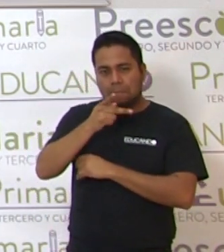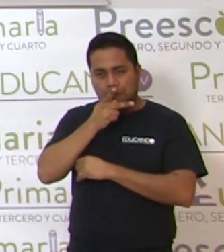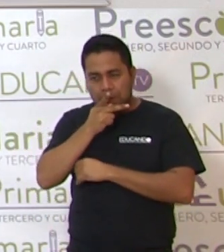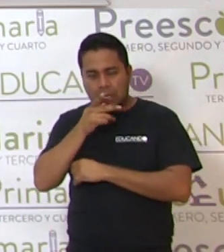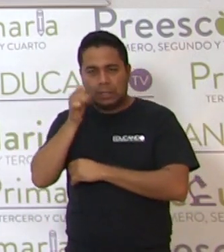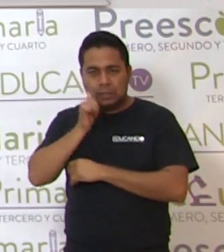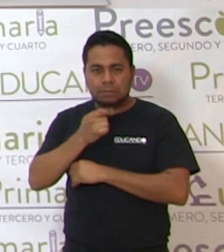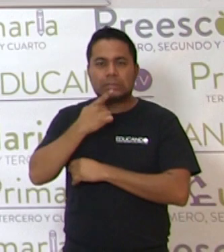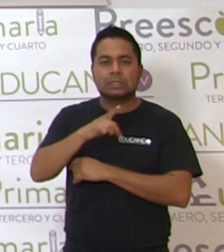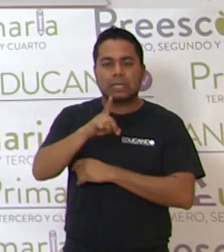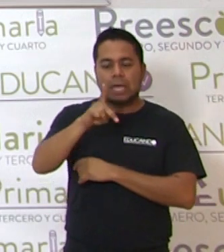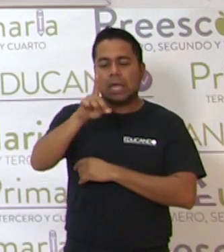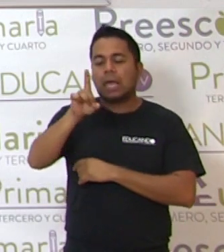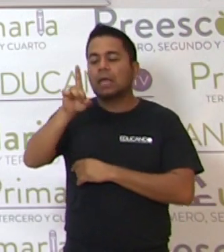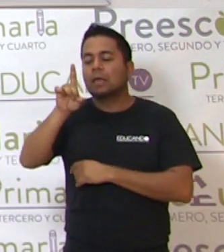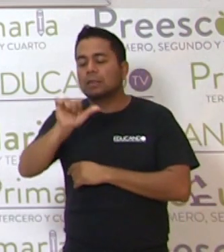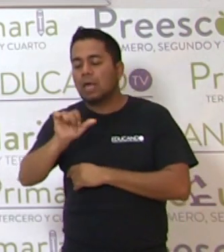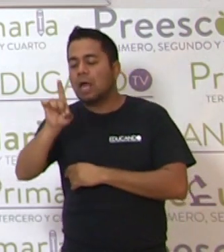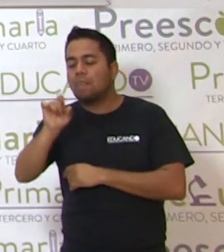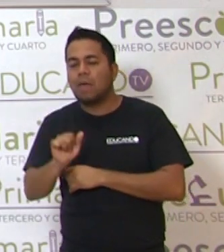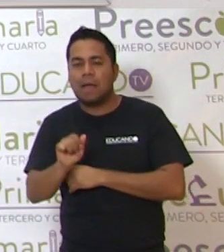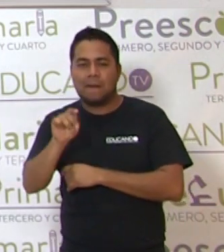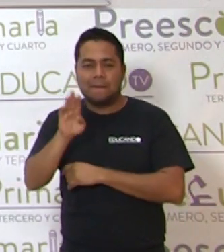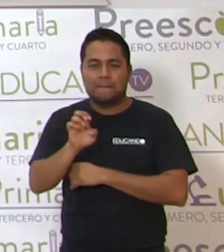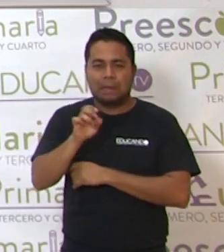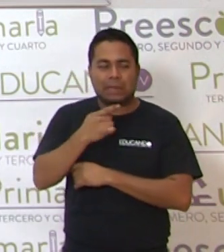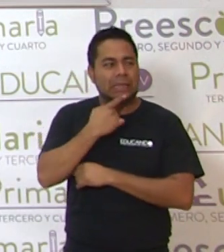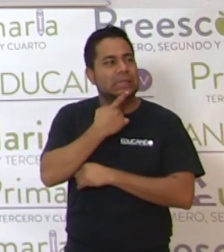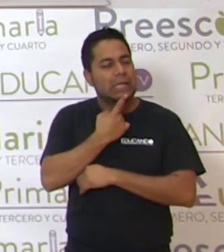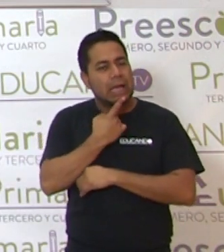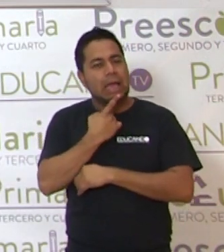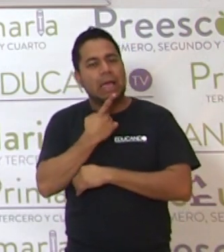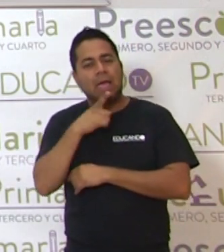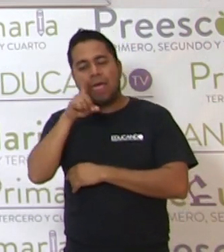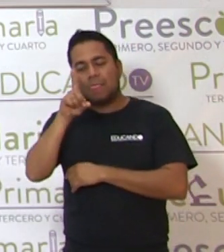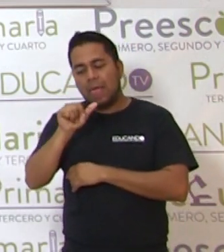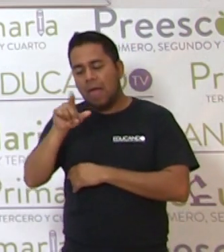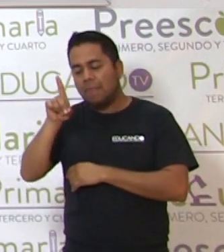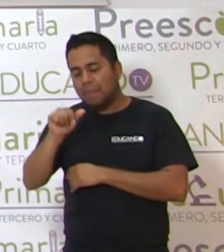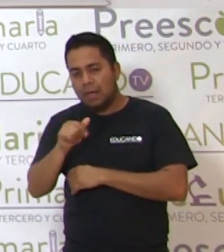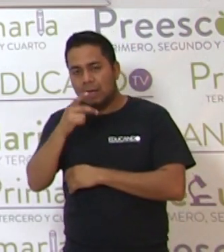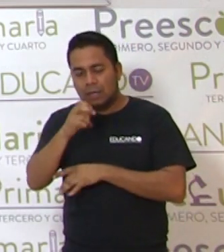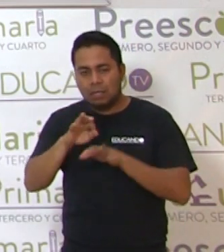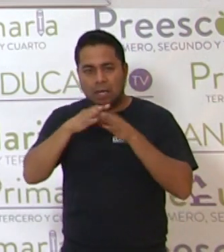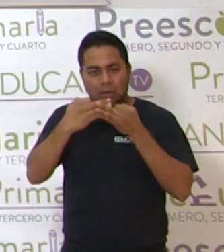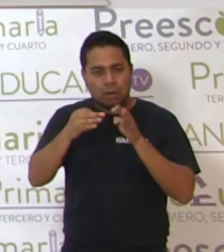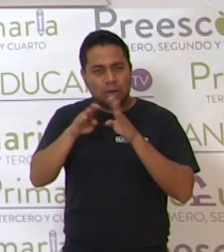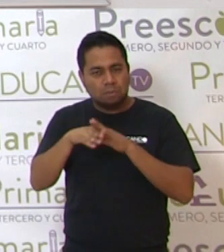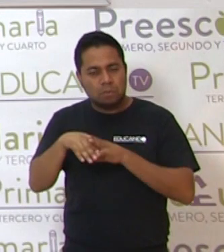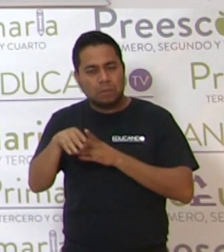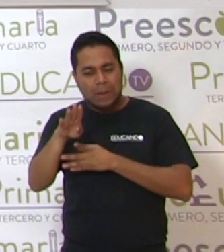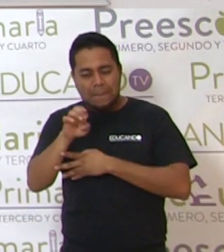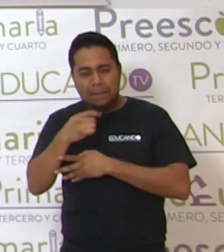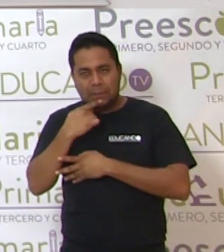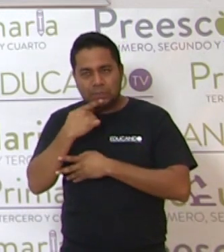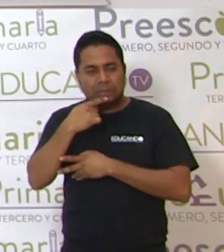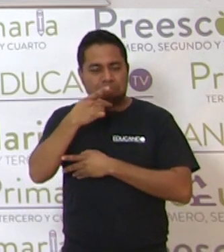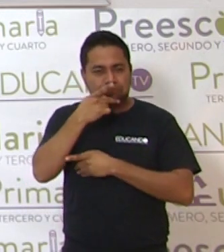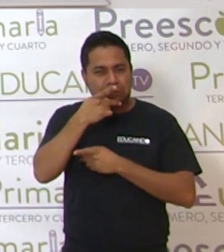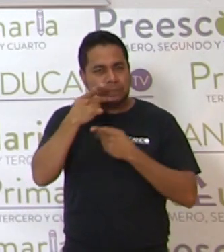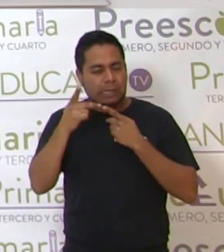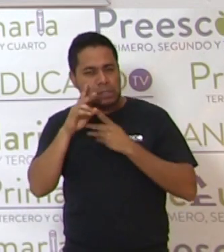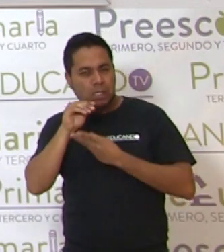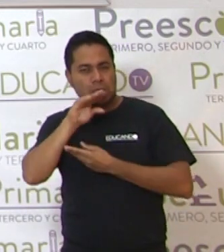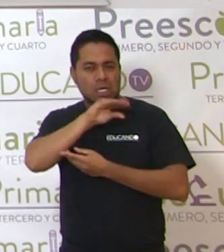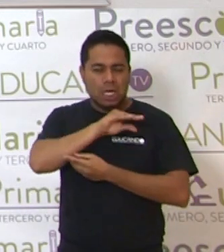diciendo dada, el bebé sigue mencionando la palabra y de esta manera el bebé va aprendiendo a